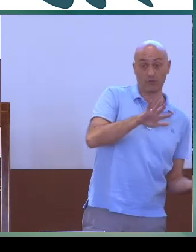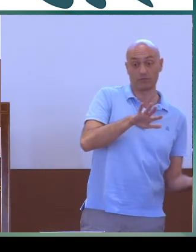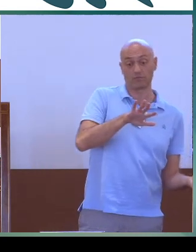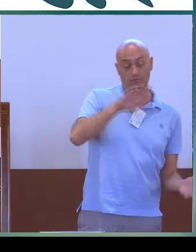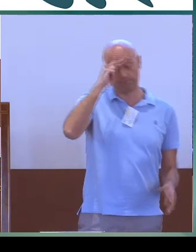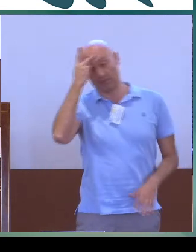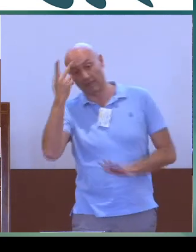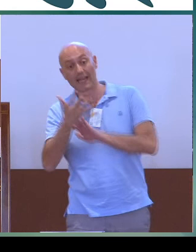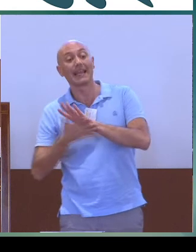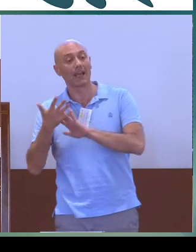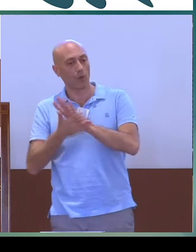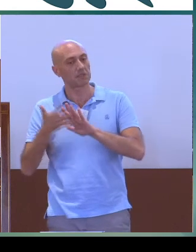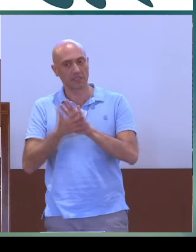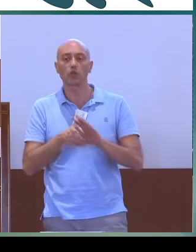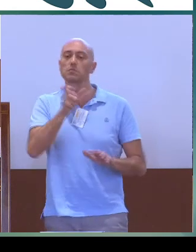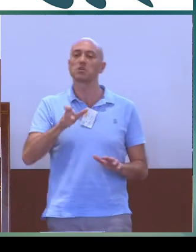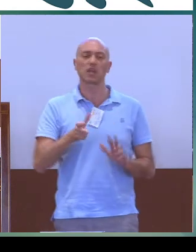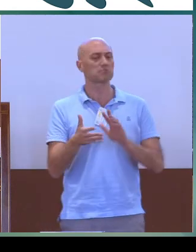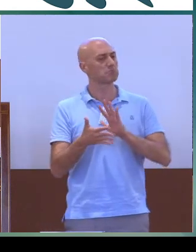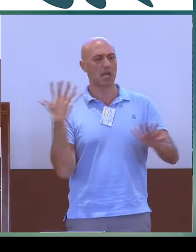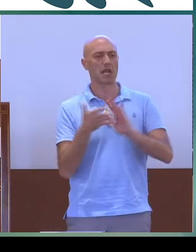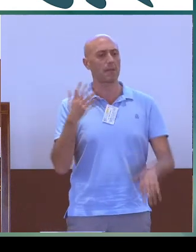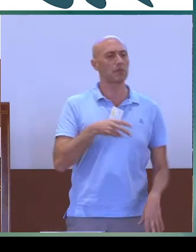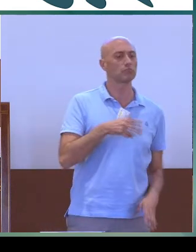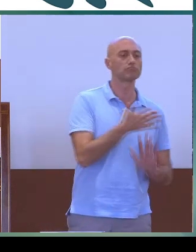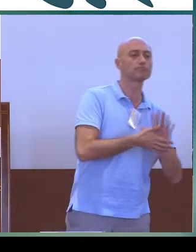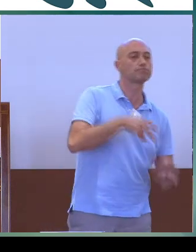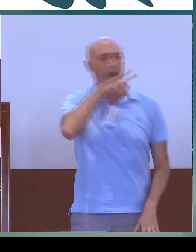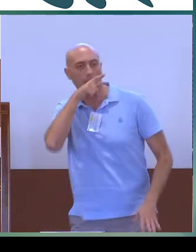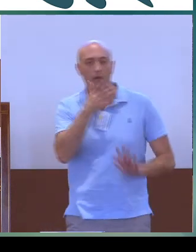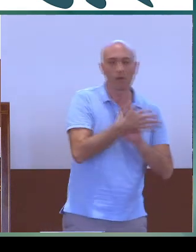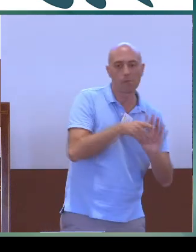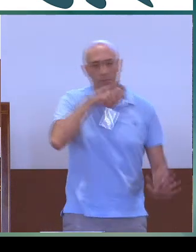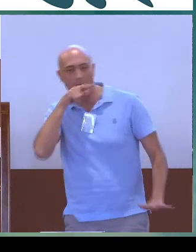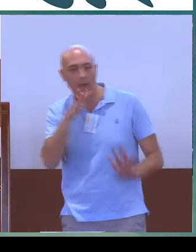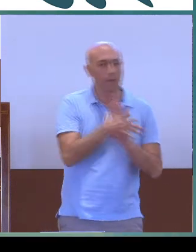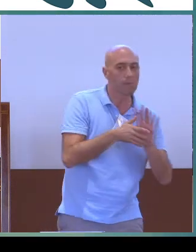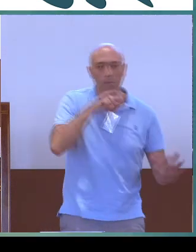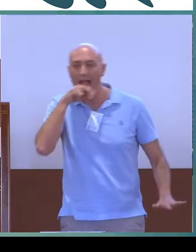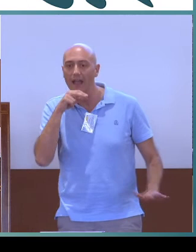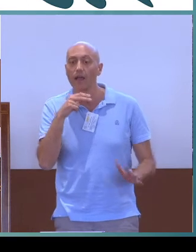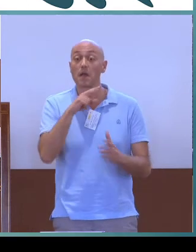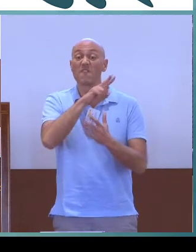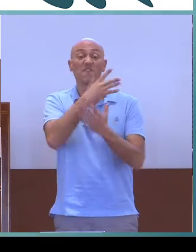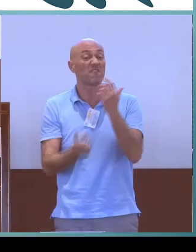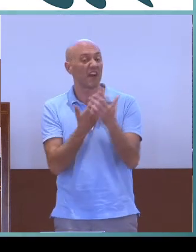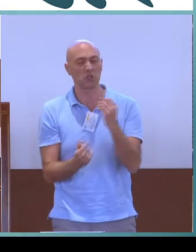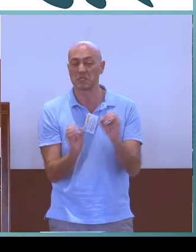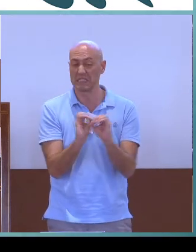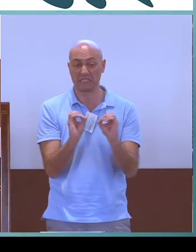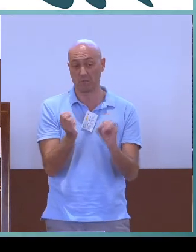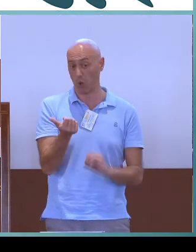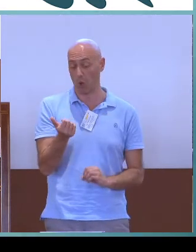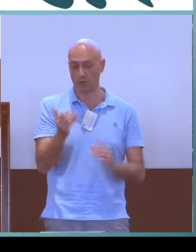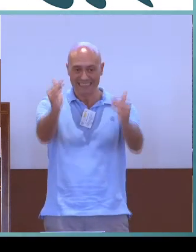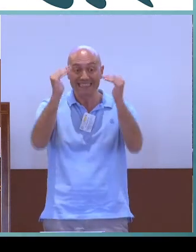castellano a lengua de signos, y eran más lentos y cometían más errores cuando tenían que cambiar de lengua de signos a